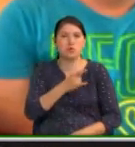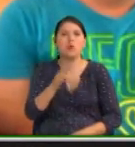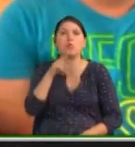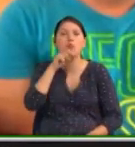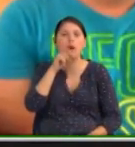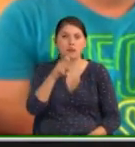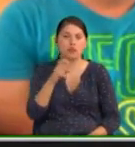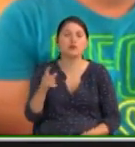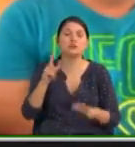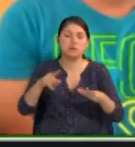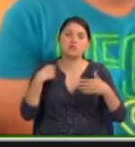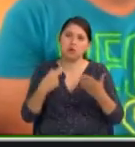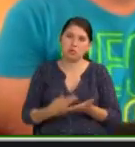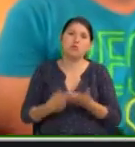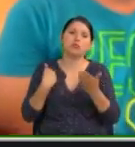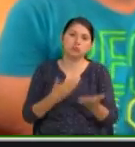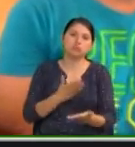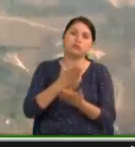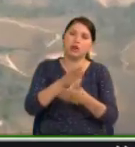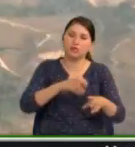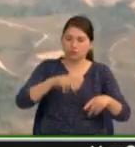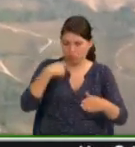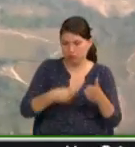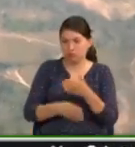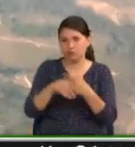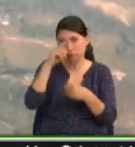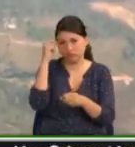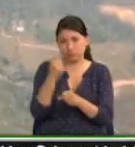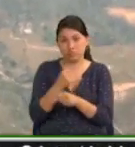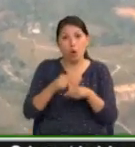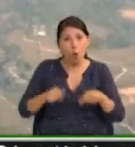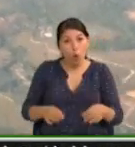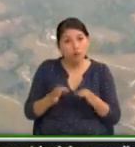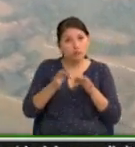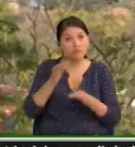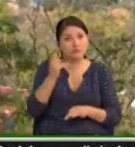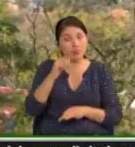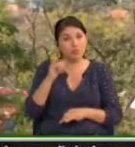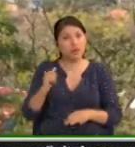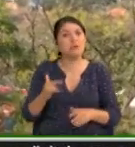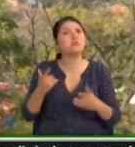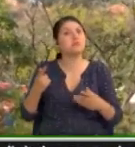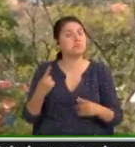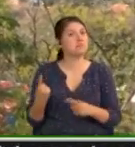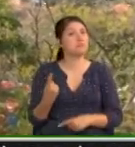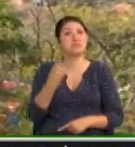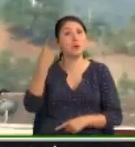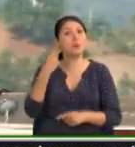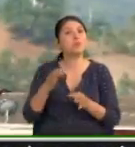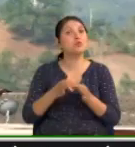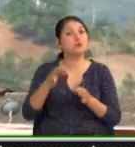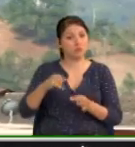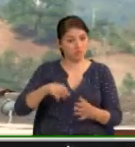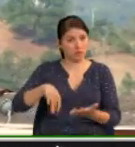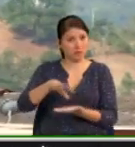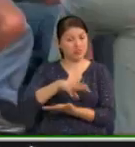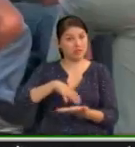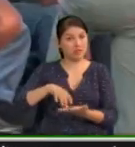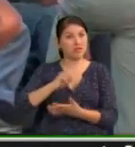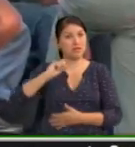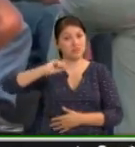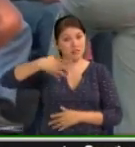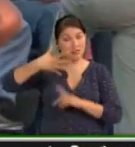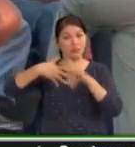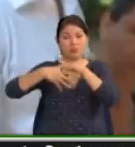ya me recuperé y volví a la tierra y allá estoy trabajando. Hoy San Vicente de Chucurí se convierte en el primer municipio en Santander y el quinto